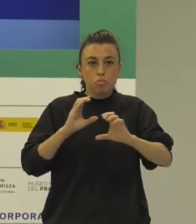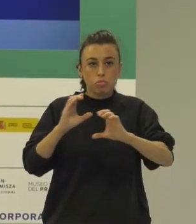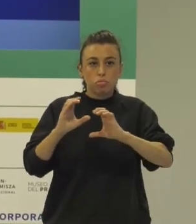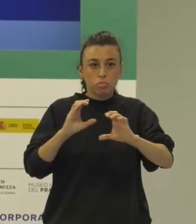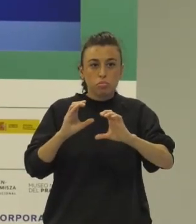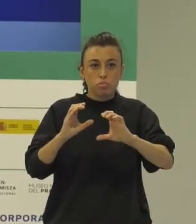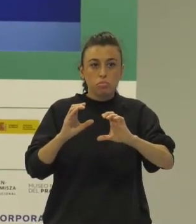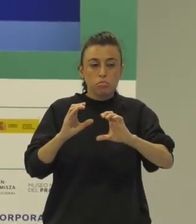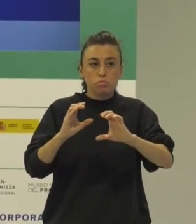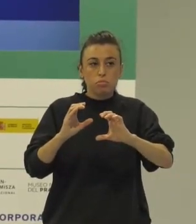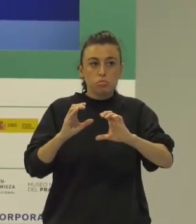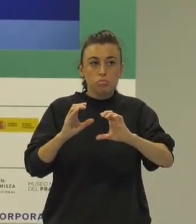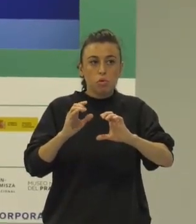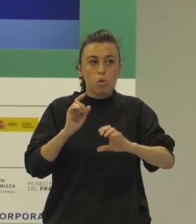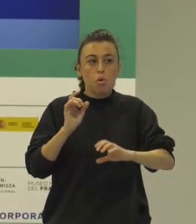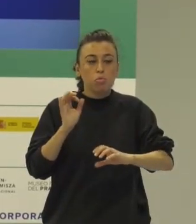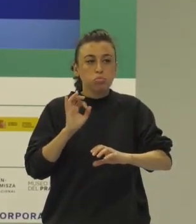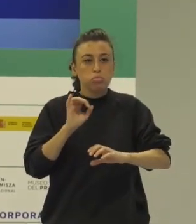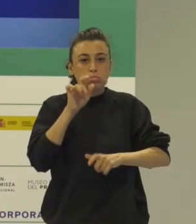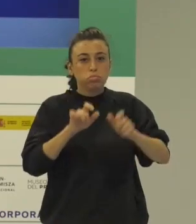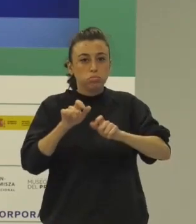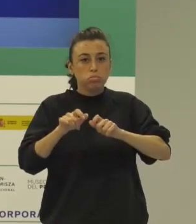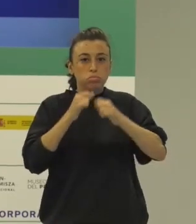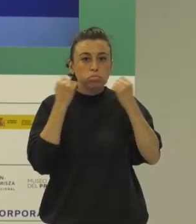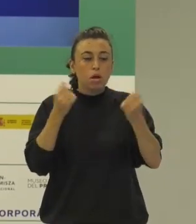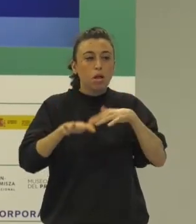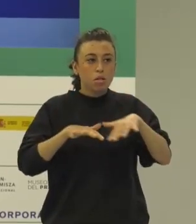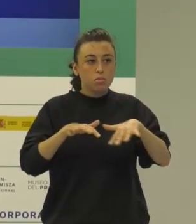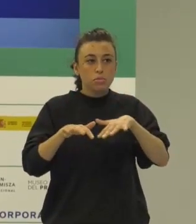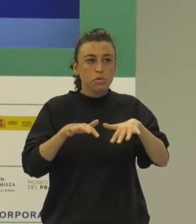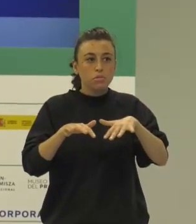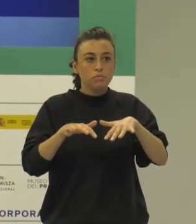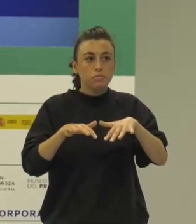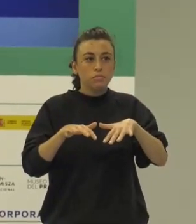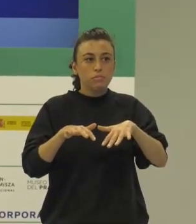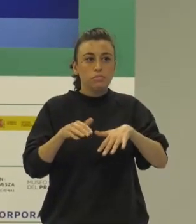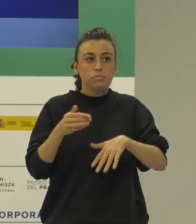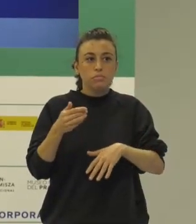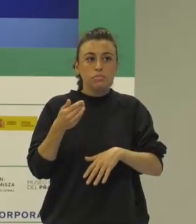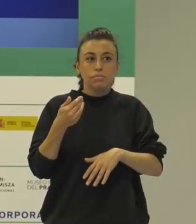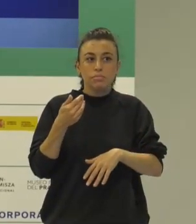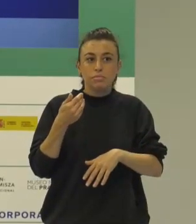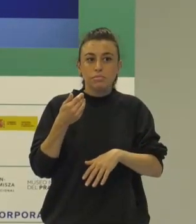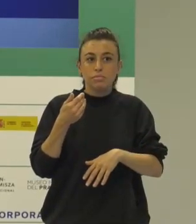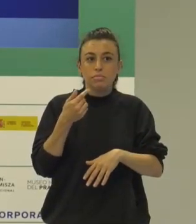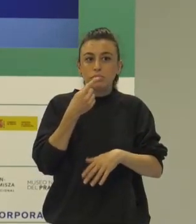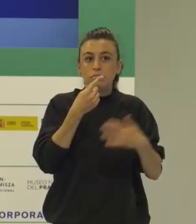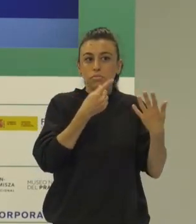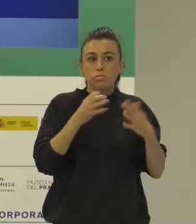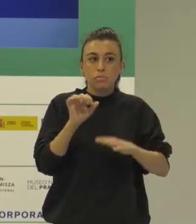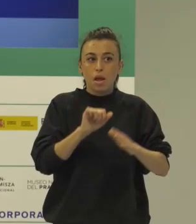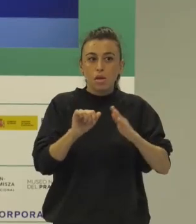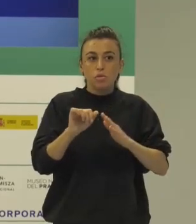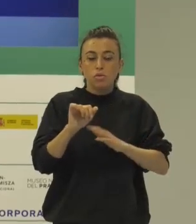nacieron activistas. Bueno, y durante 60 años los cubanos no habían podido